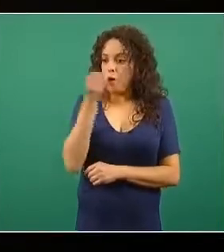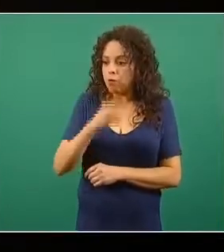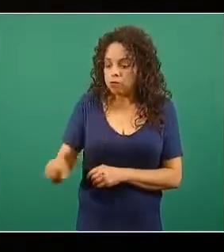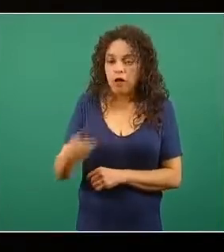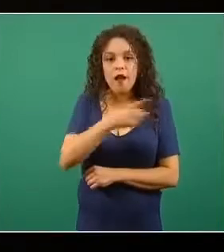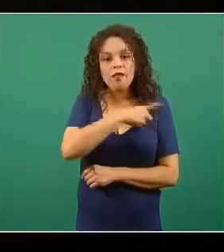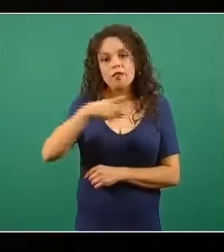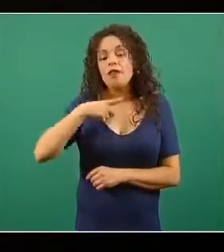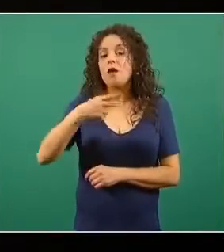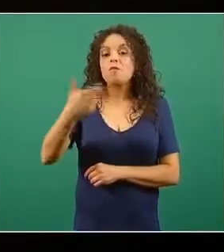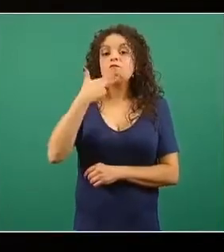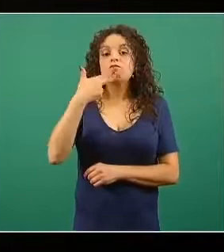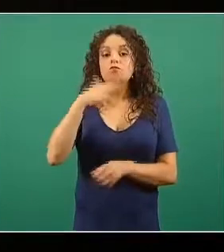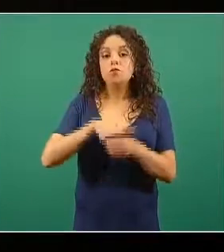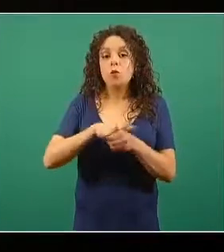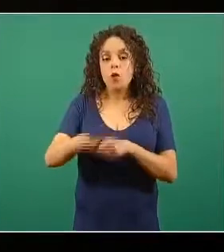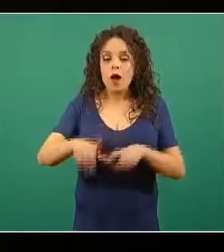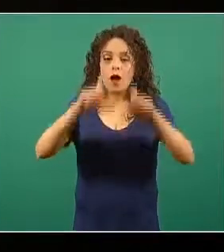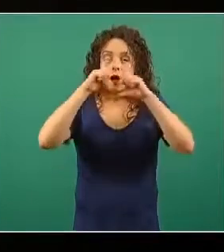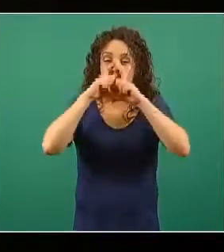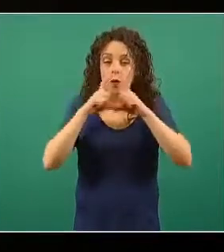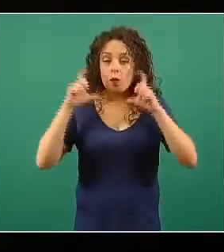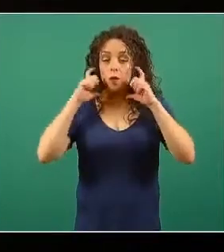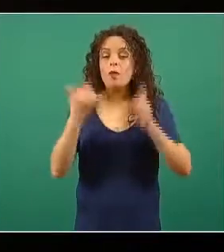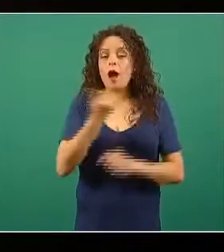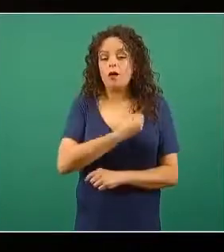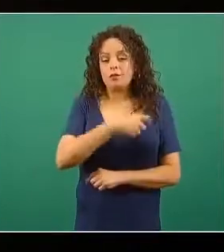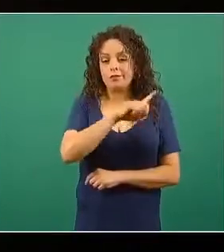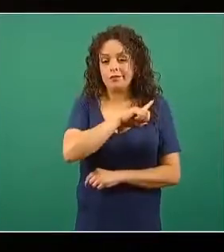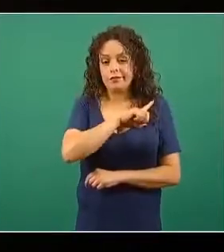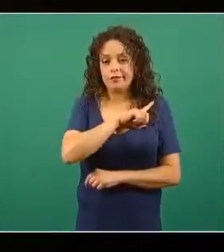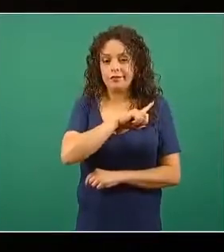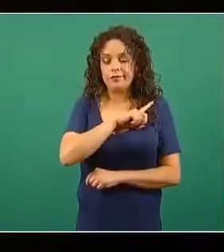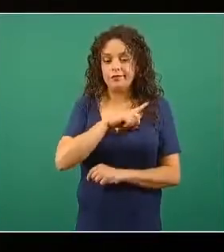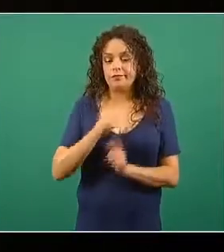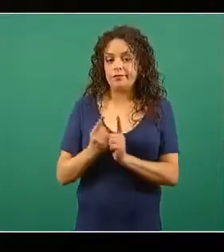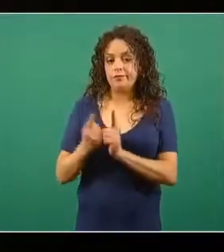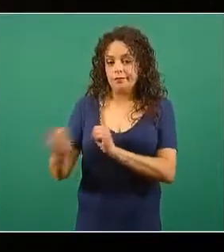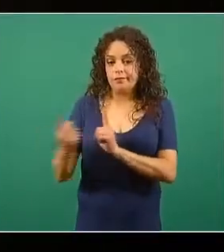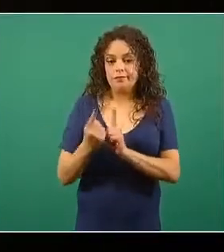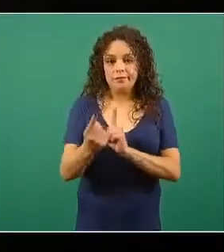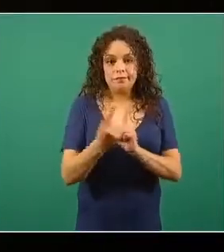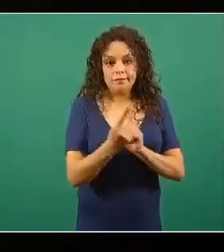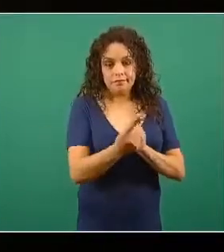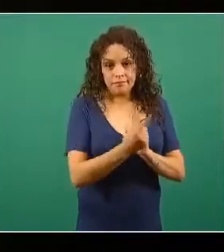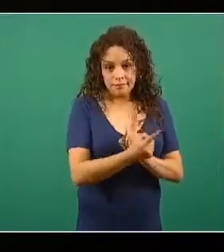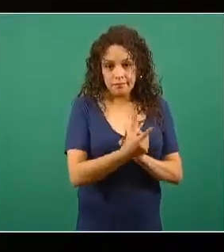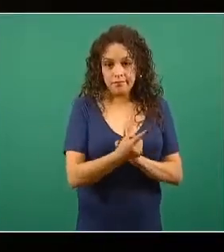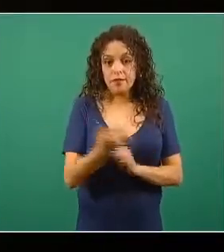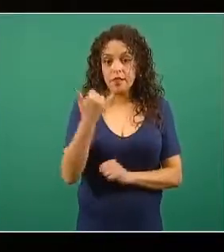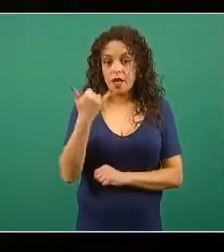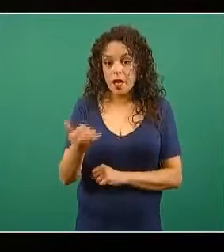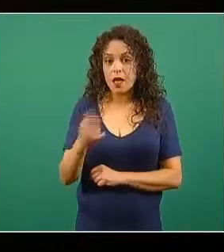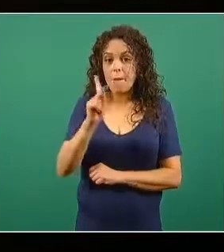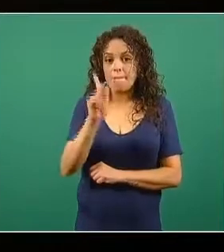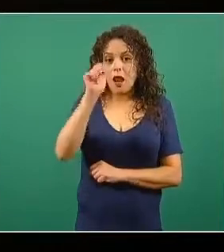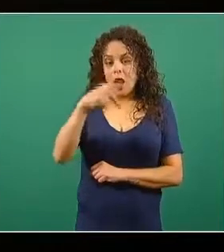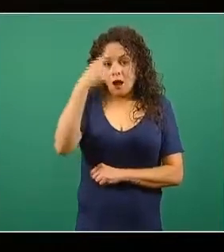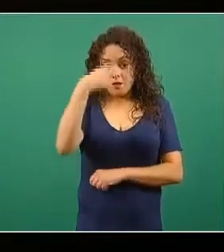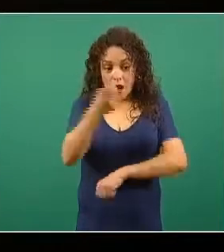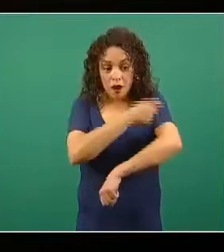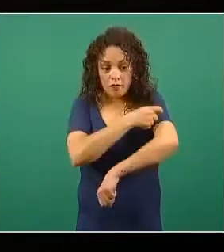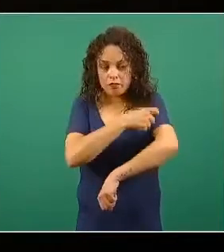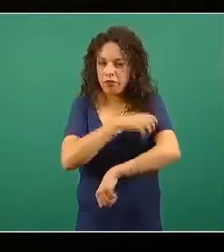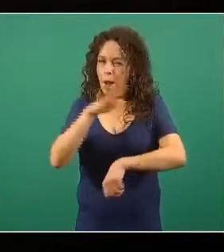de cubrebocas y la sana distancia, y se reforzó todo el plan de vacunación. Si llevamos